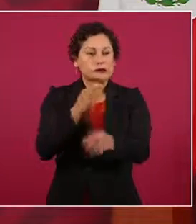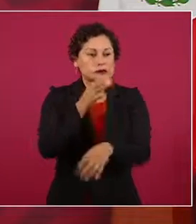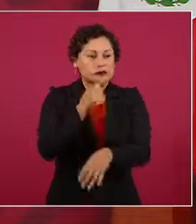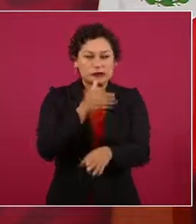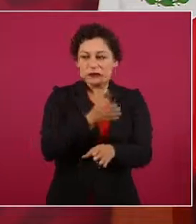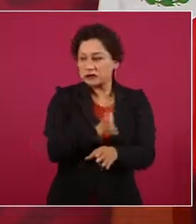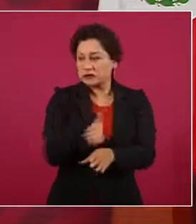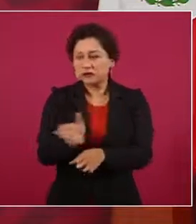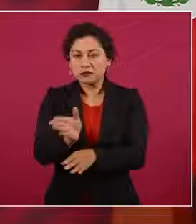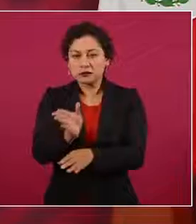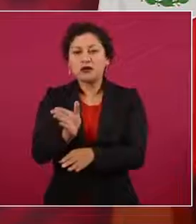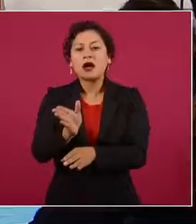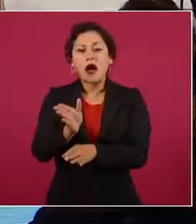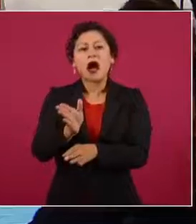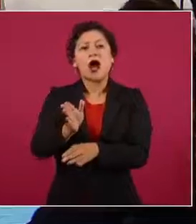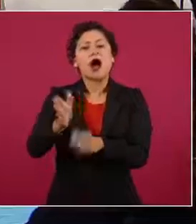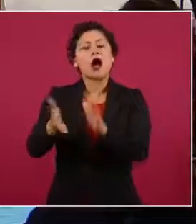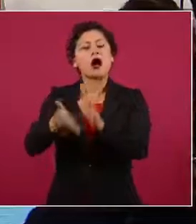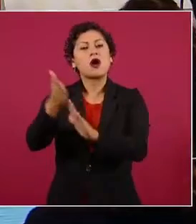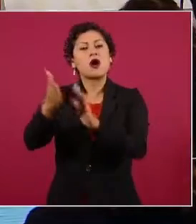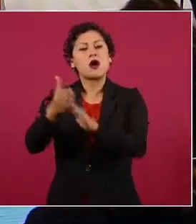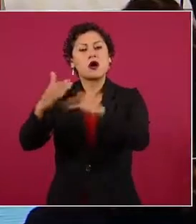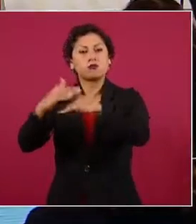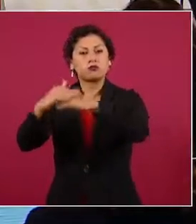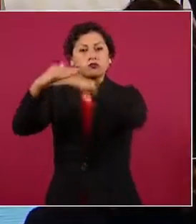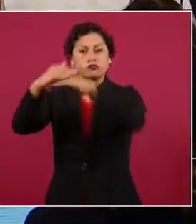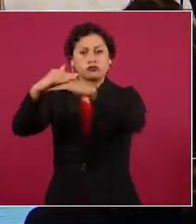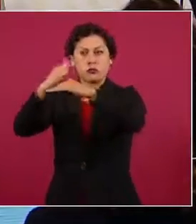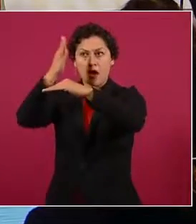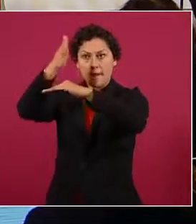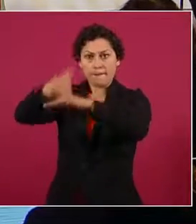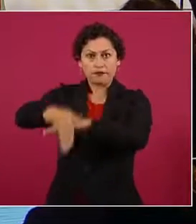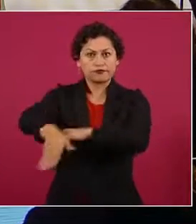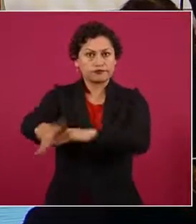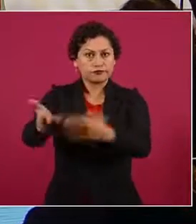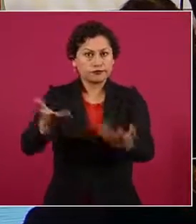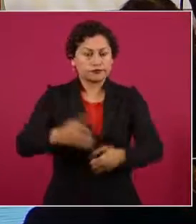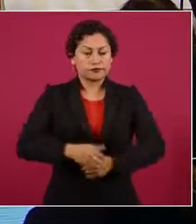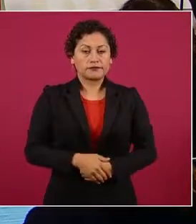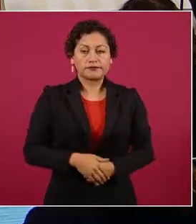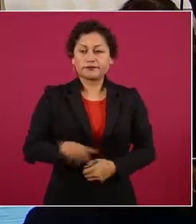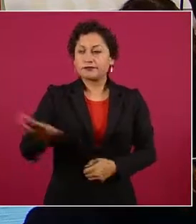A ver si no hay una foto